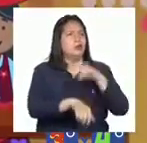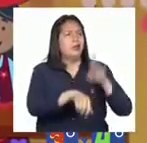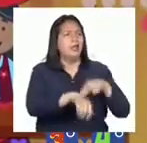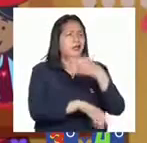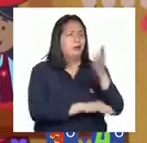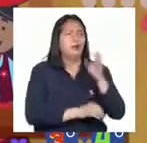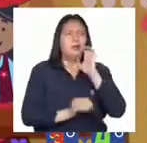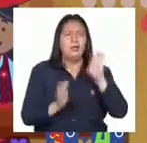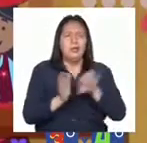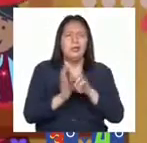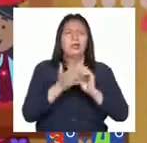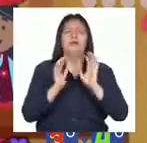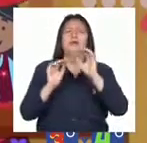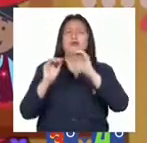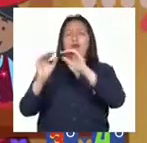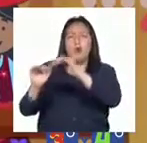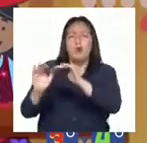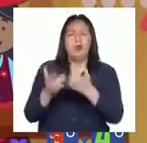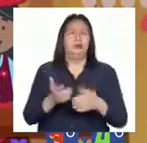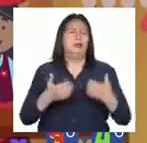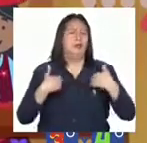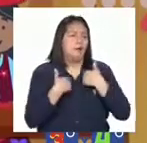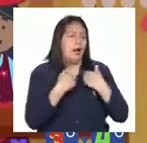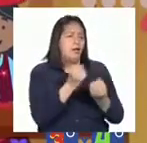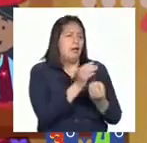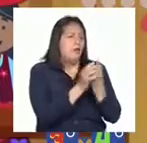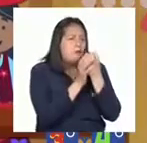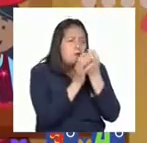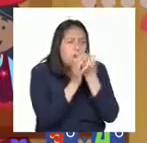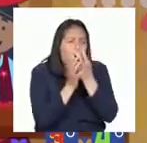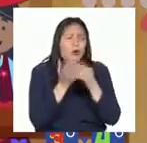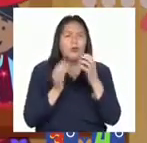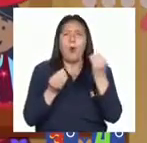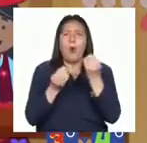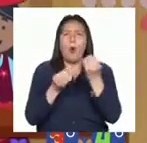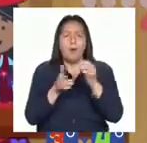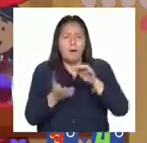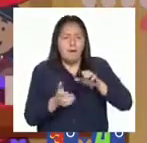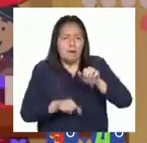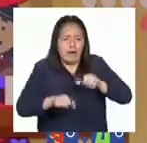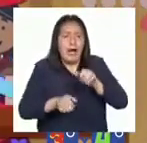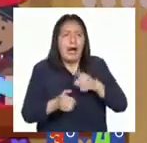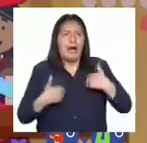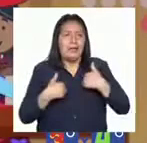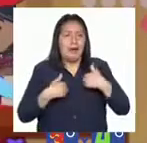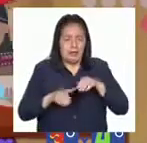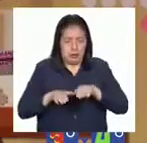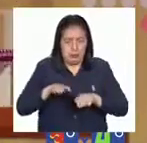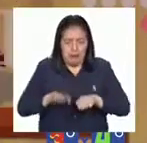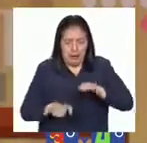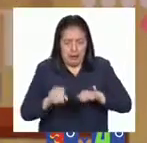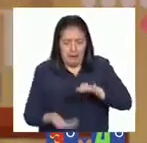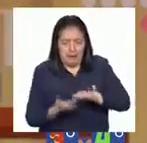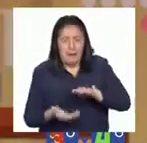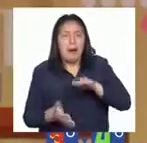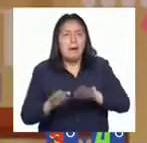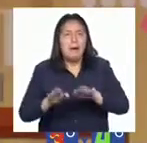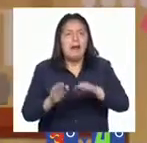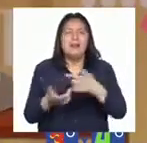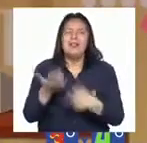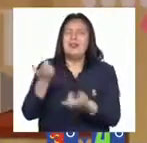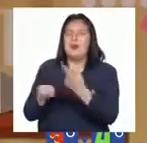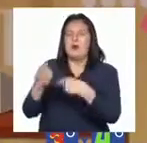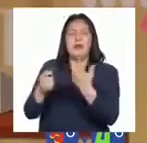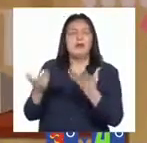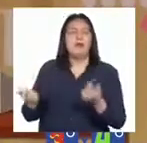naturaleza como las olas, animales, flores o huellas de animales. Los productos que más venden